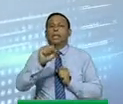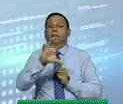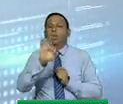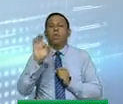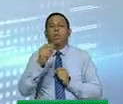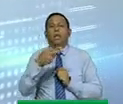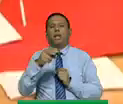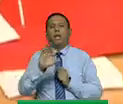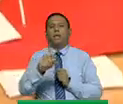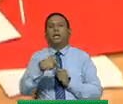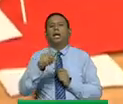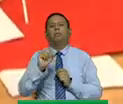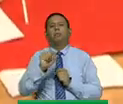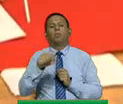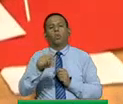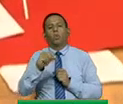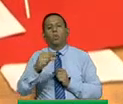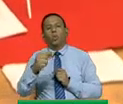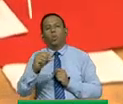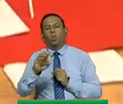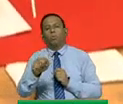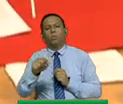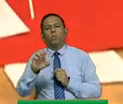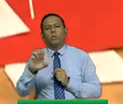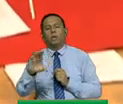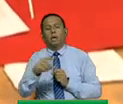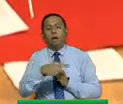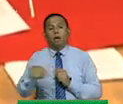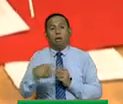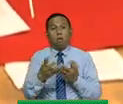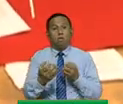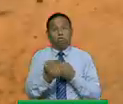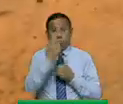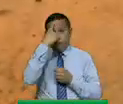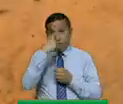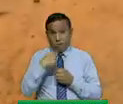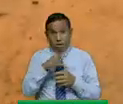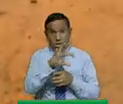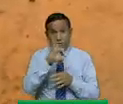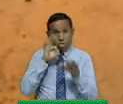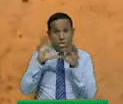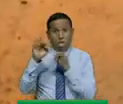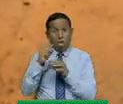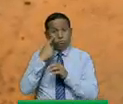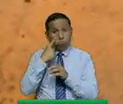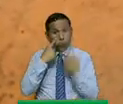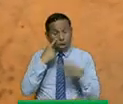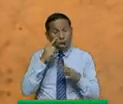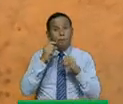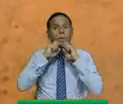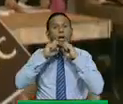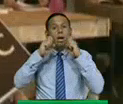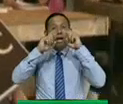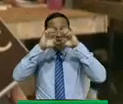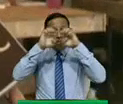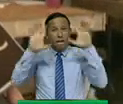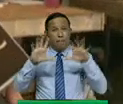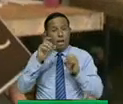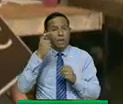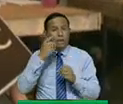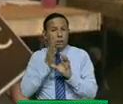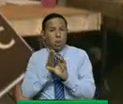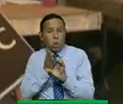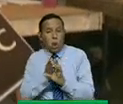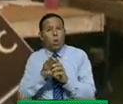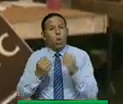selecciónth@emaceo.gob.es. Los perfiles seleccionados deberán rendir exámenes de conocimiento psicológicos y físicos. Y culminaremos con una